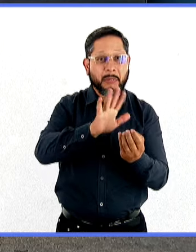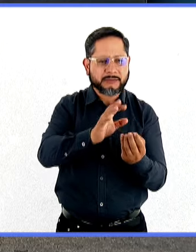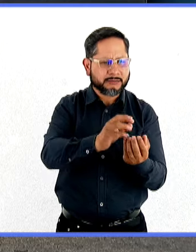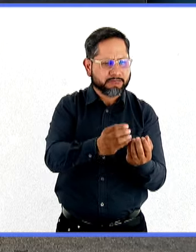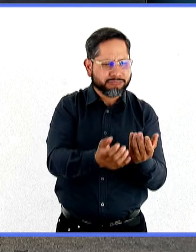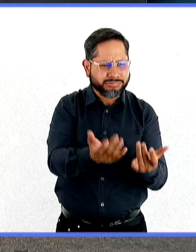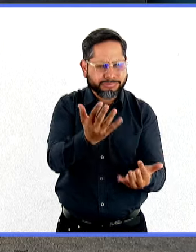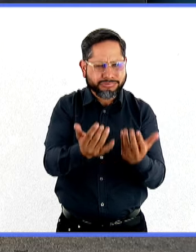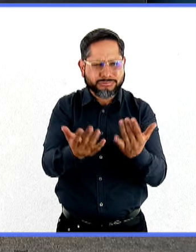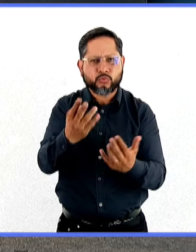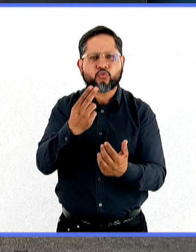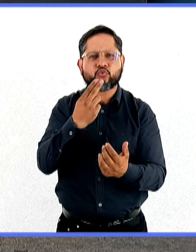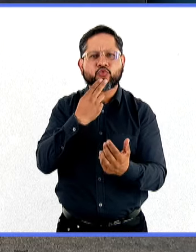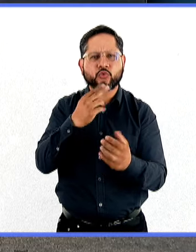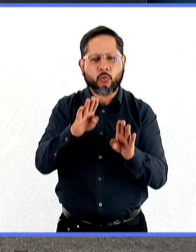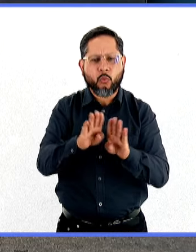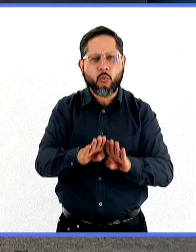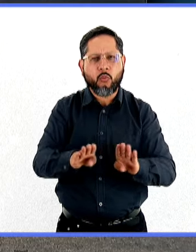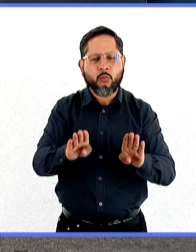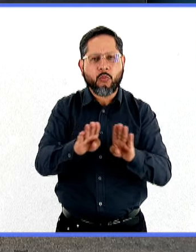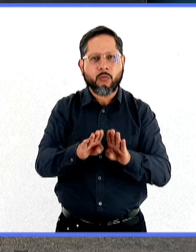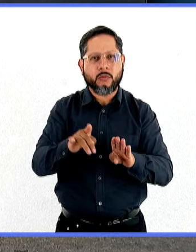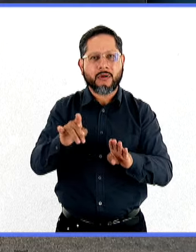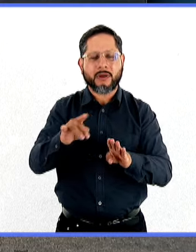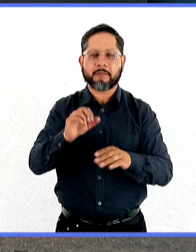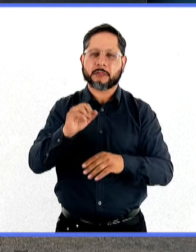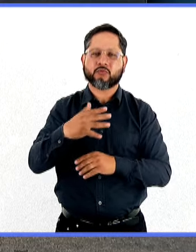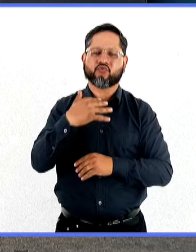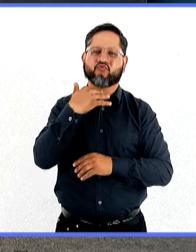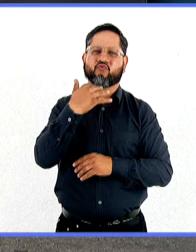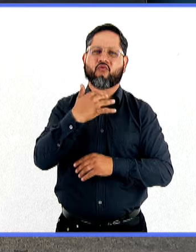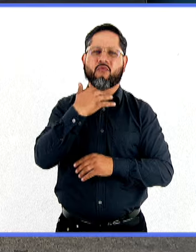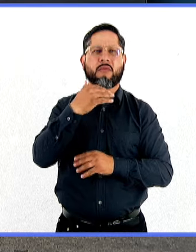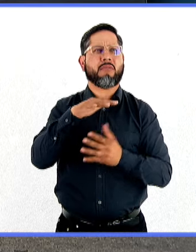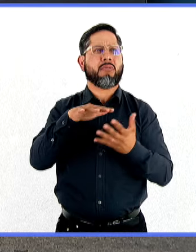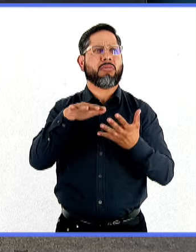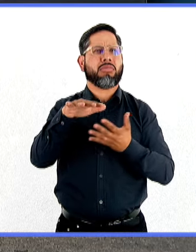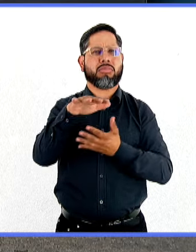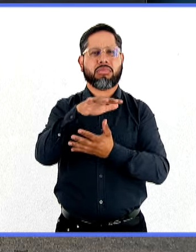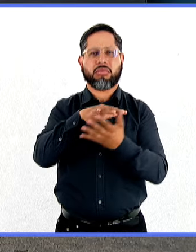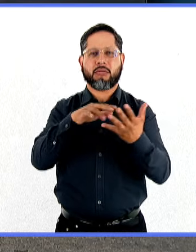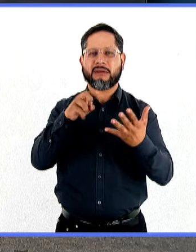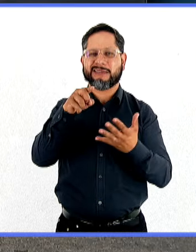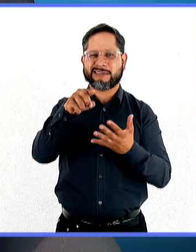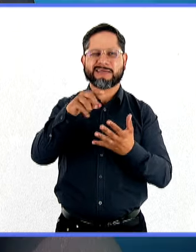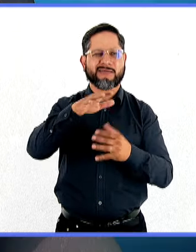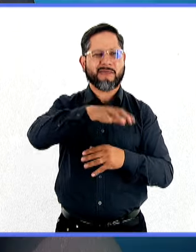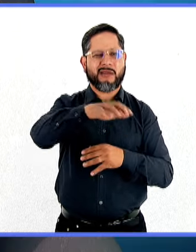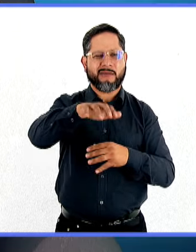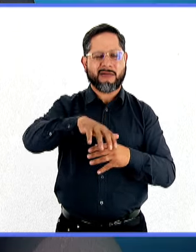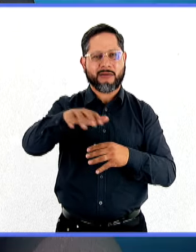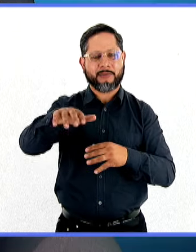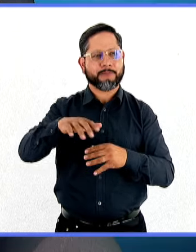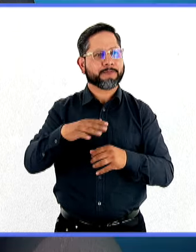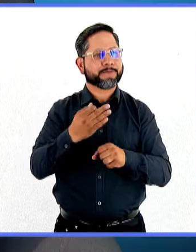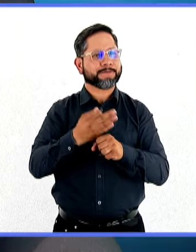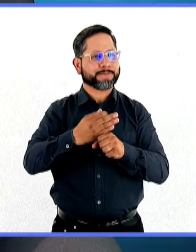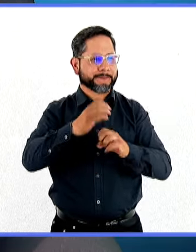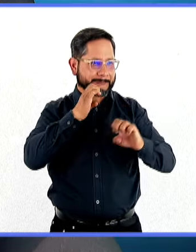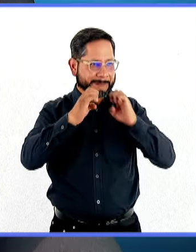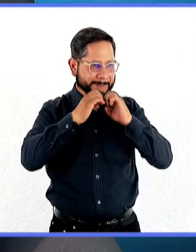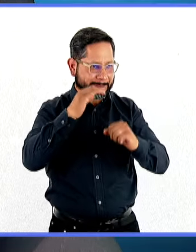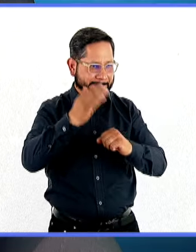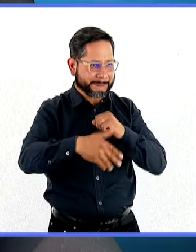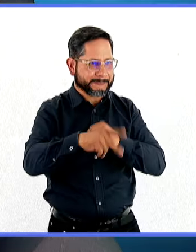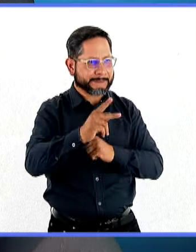todas los problemas y contaminación o afectación que pueden presentar en diferentes zonas para estamos por terminar vista